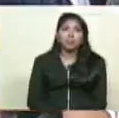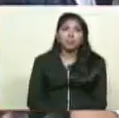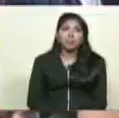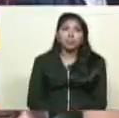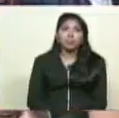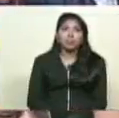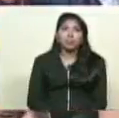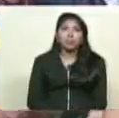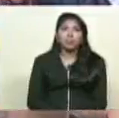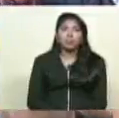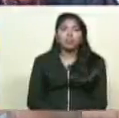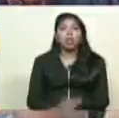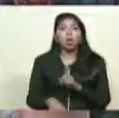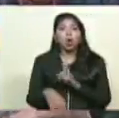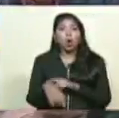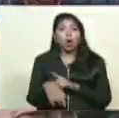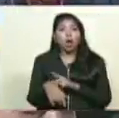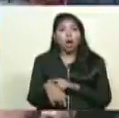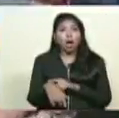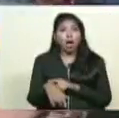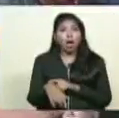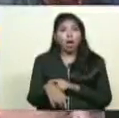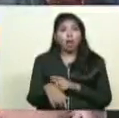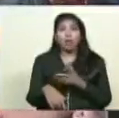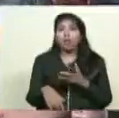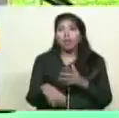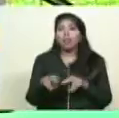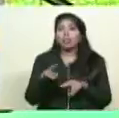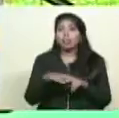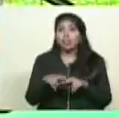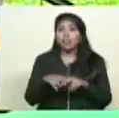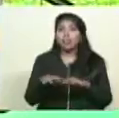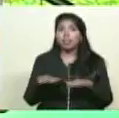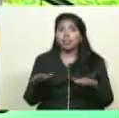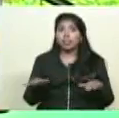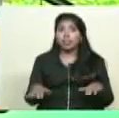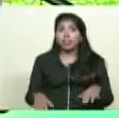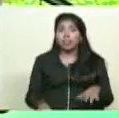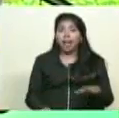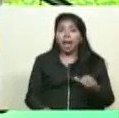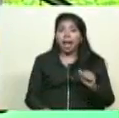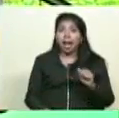Estamos en horario infantil. No es tiempo de